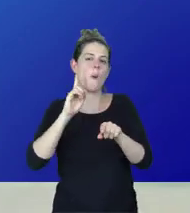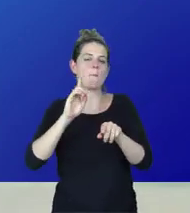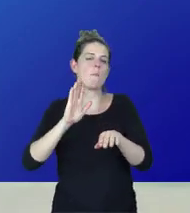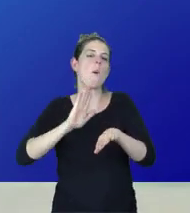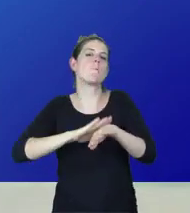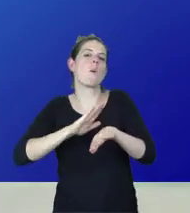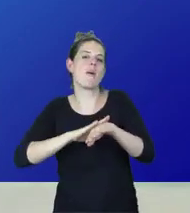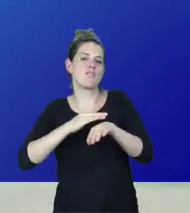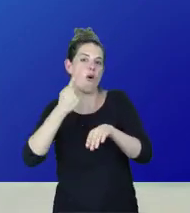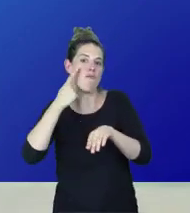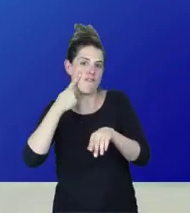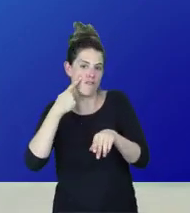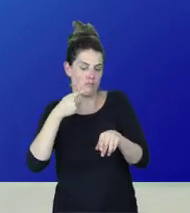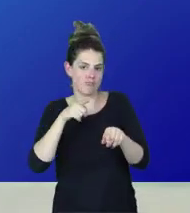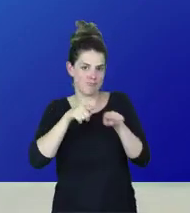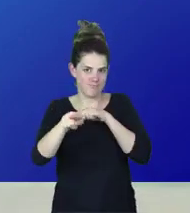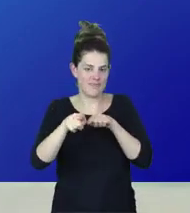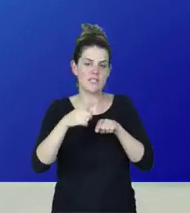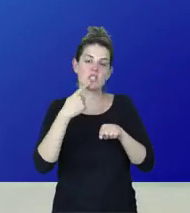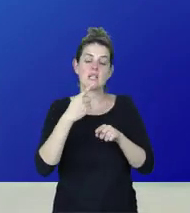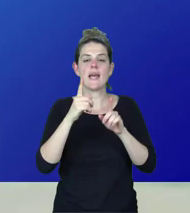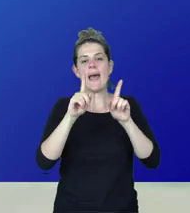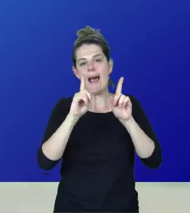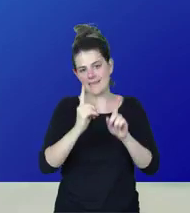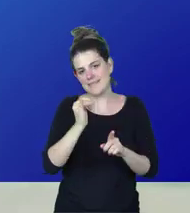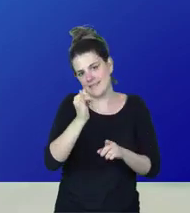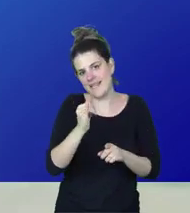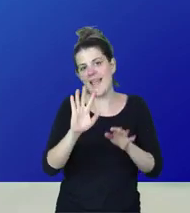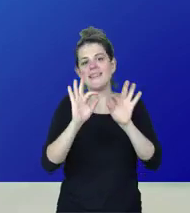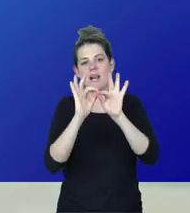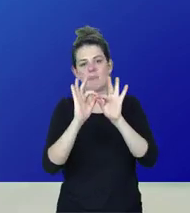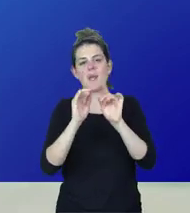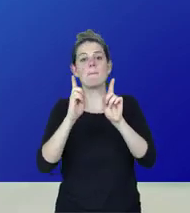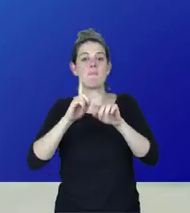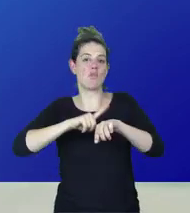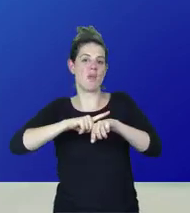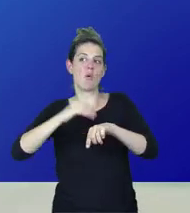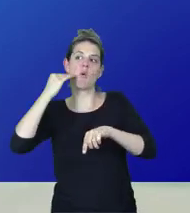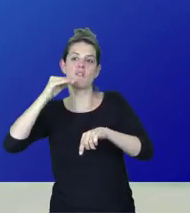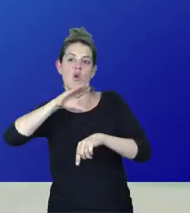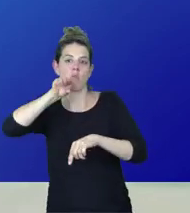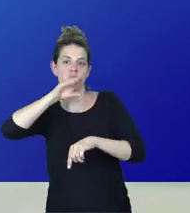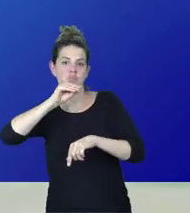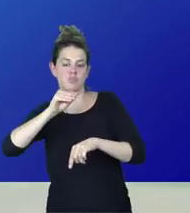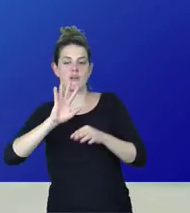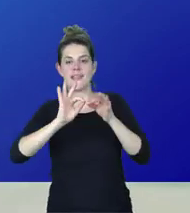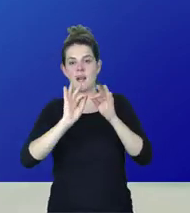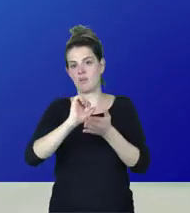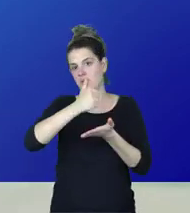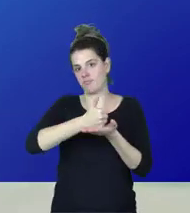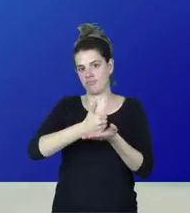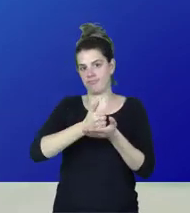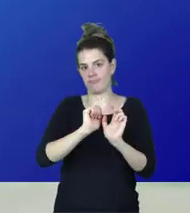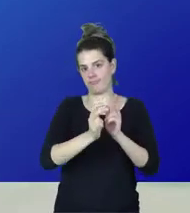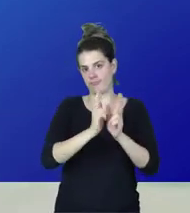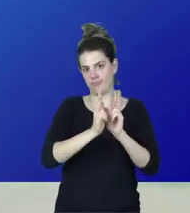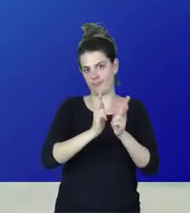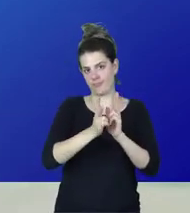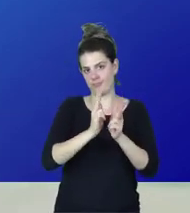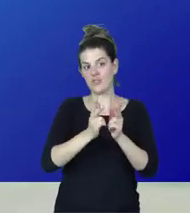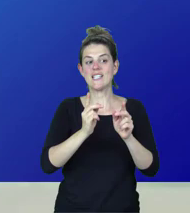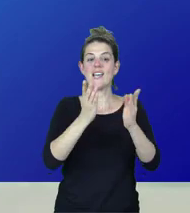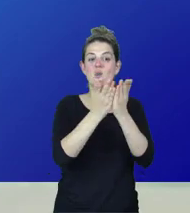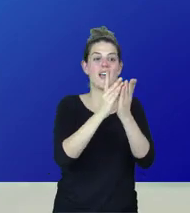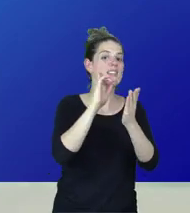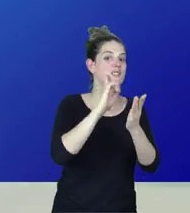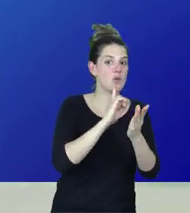vivo, la presencia del intérprete es en el mismo momento que el docente está dando la clase y el estudiante sordo puede acceder al mismo tiempo que sus